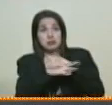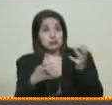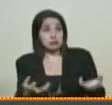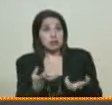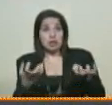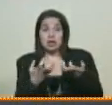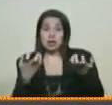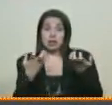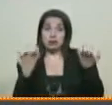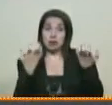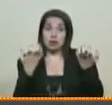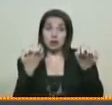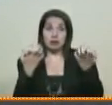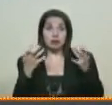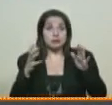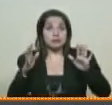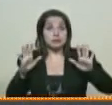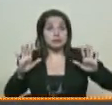manos.